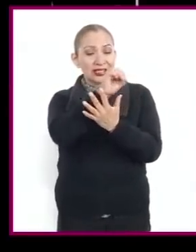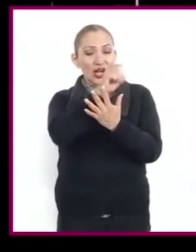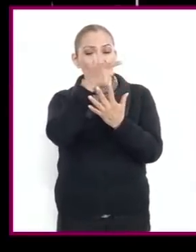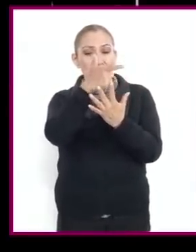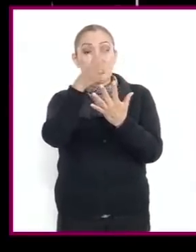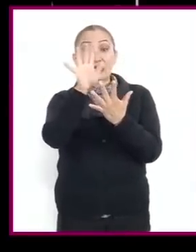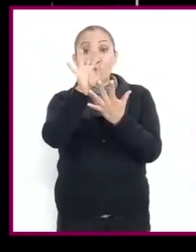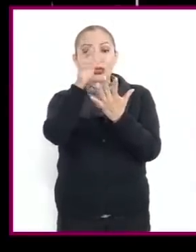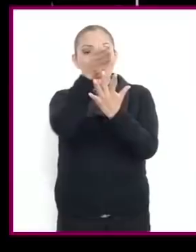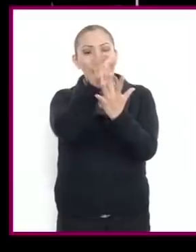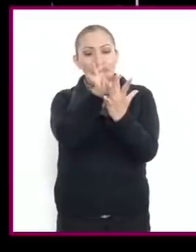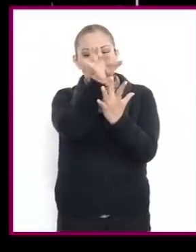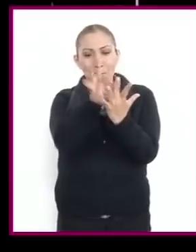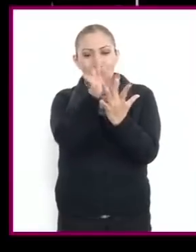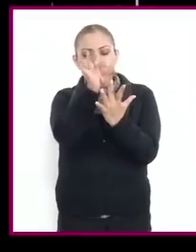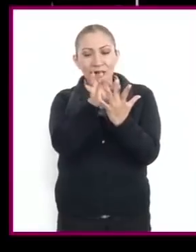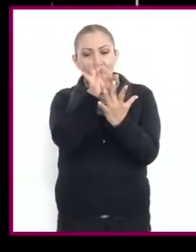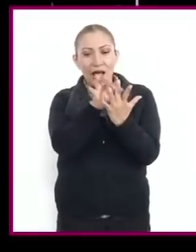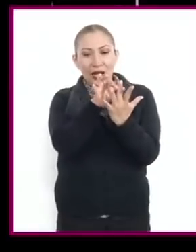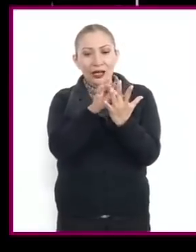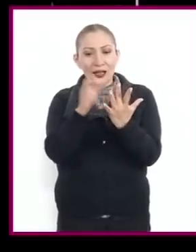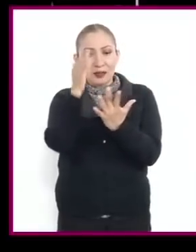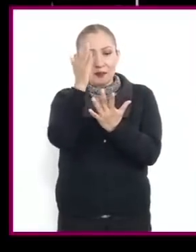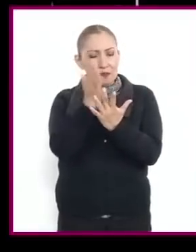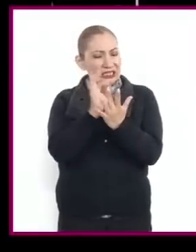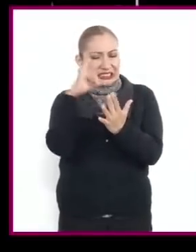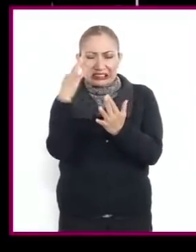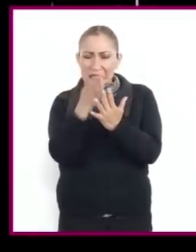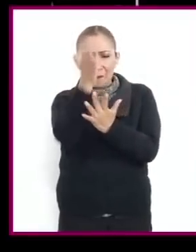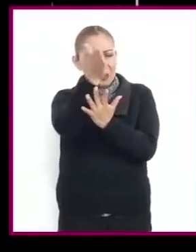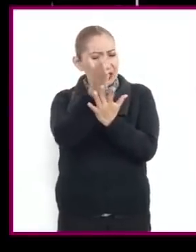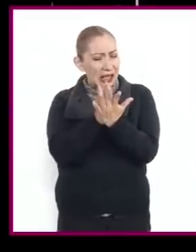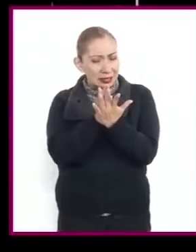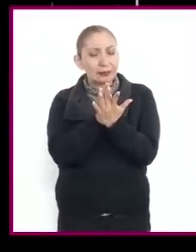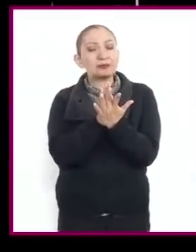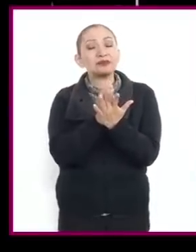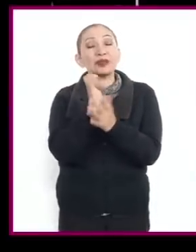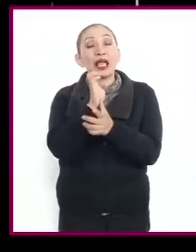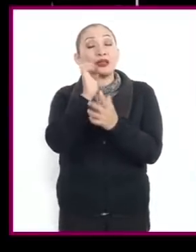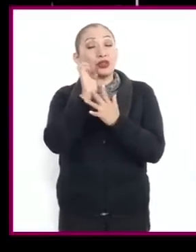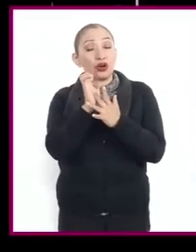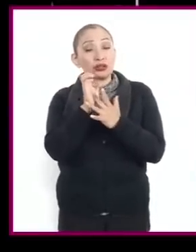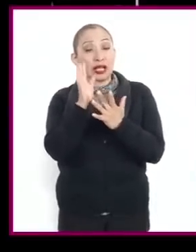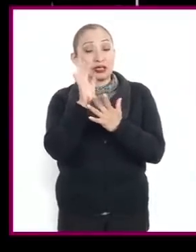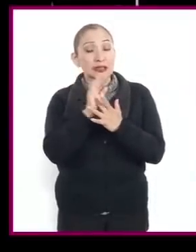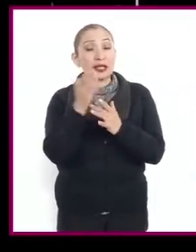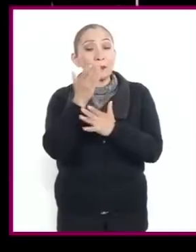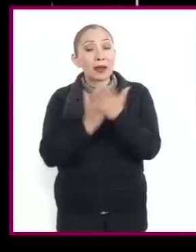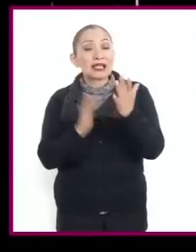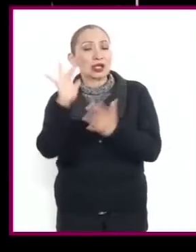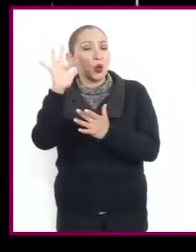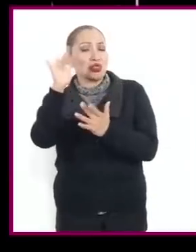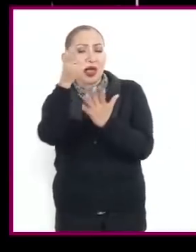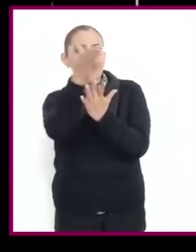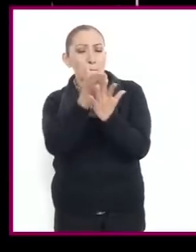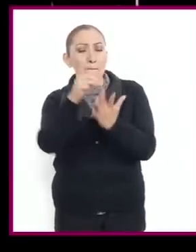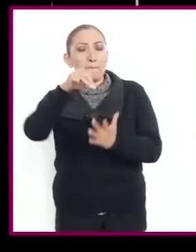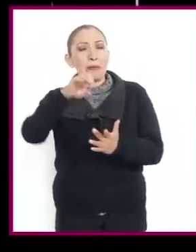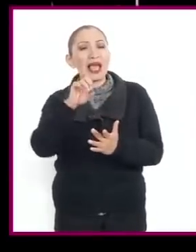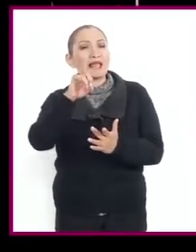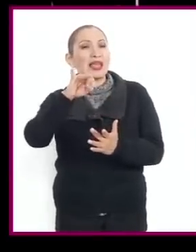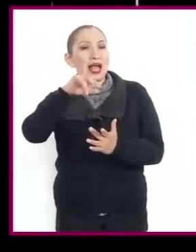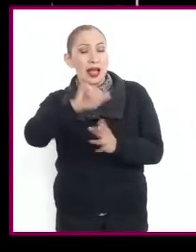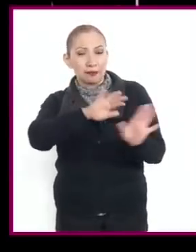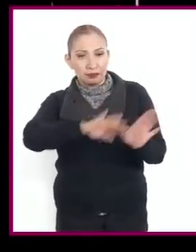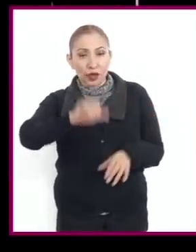por arriba de 2 valores y por abajo de 2 valores, exactamente a la mitad. Así es que en este caso la mediana es 50. Ahora,